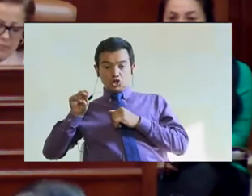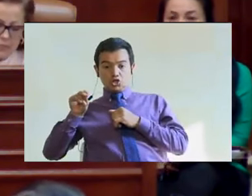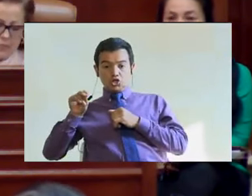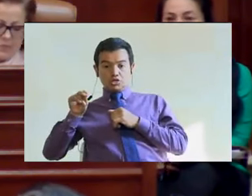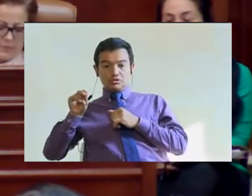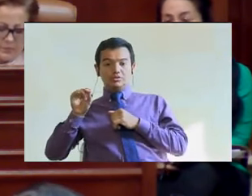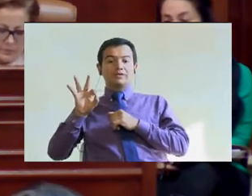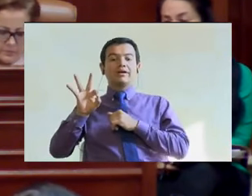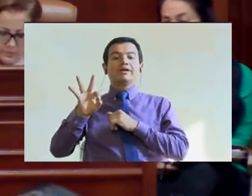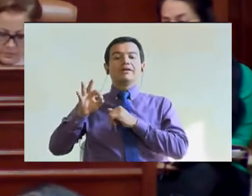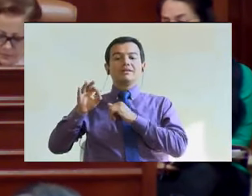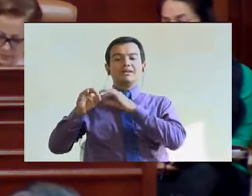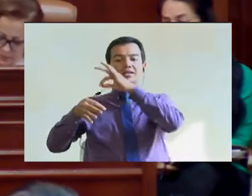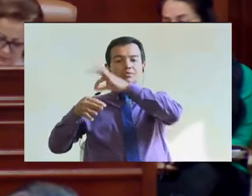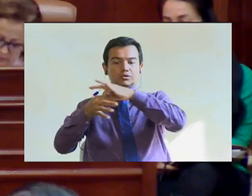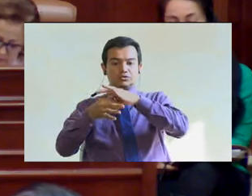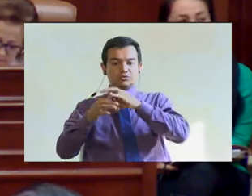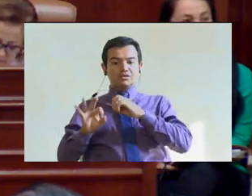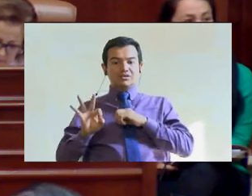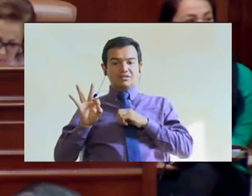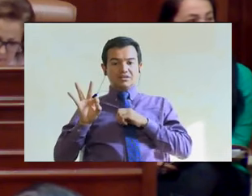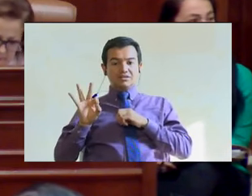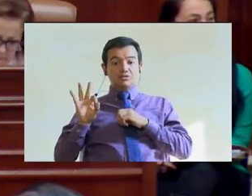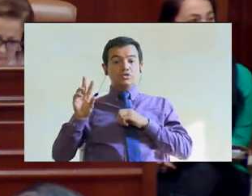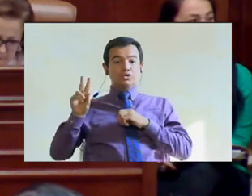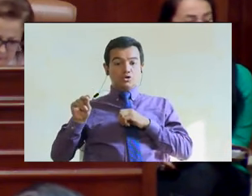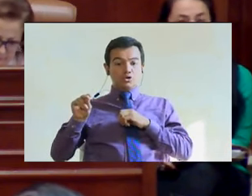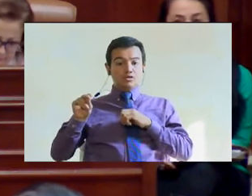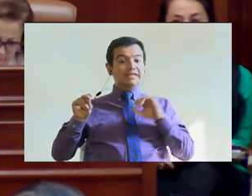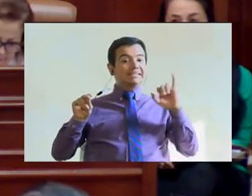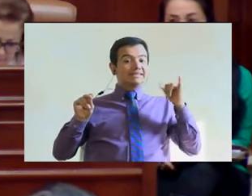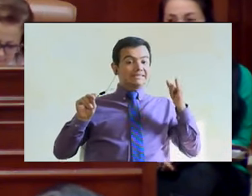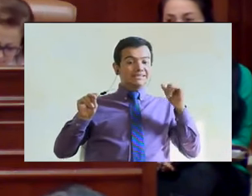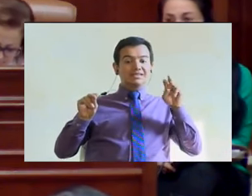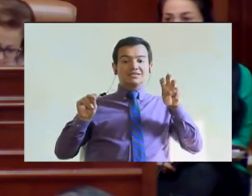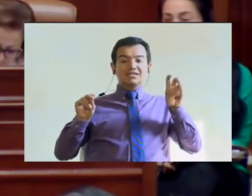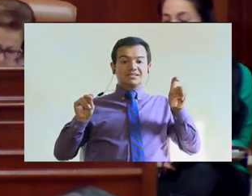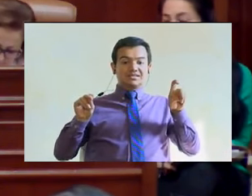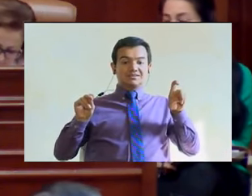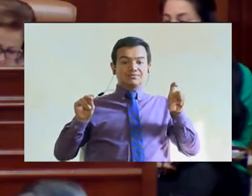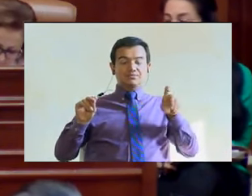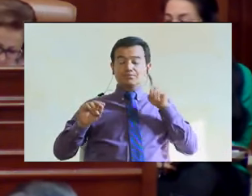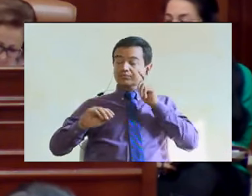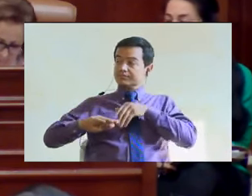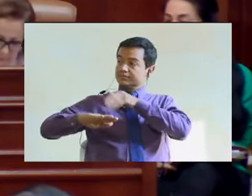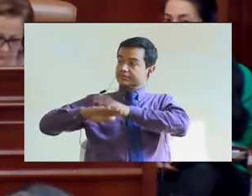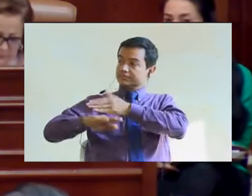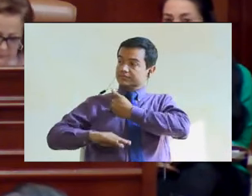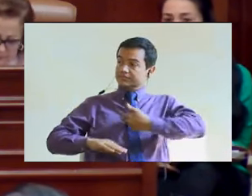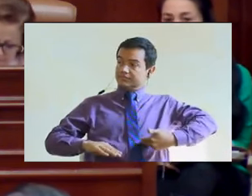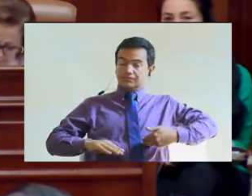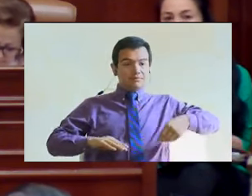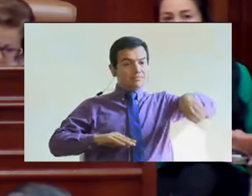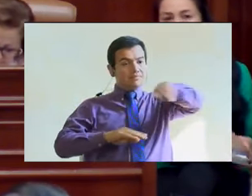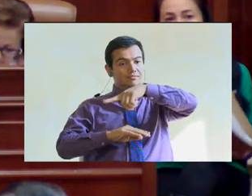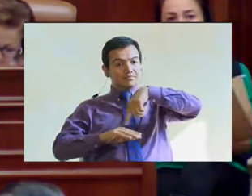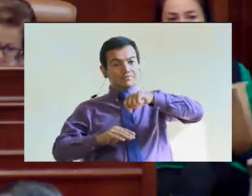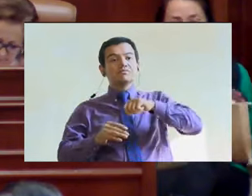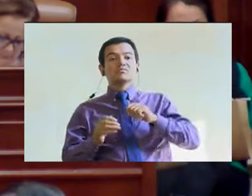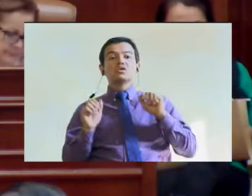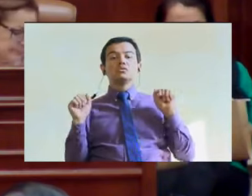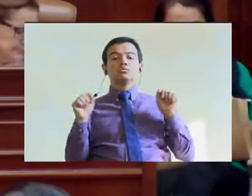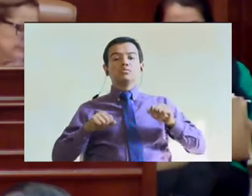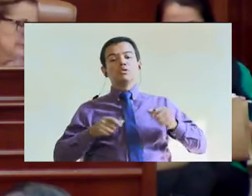manual para un total por el no de tres votos señora presidenta señores miembros de la plenaria ha sido aprobado con la